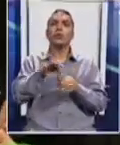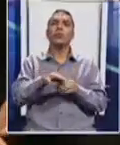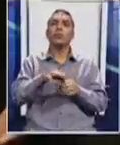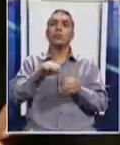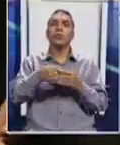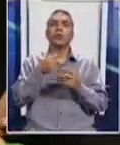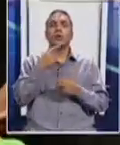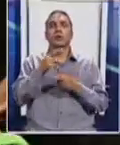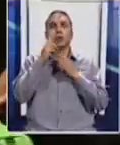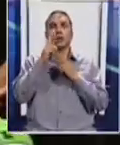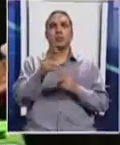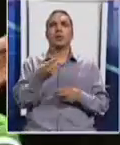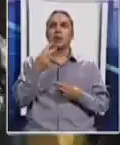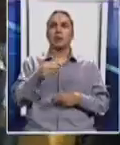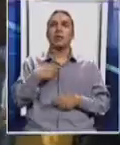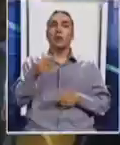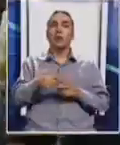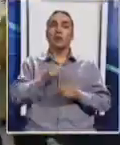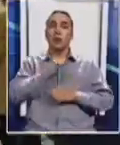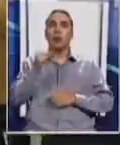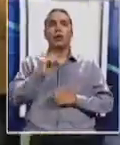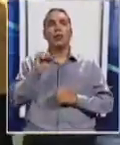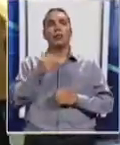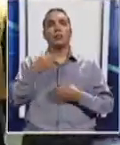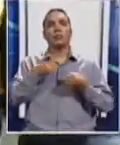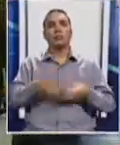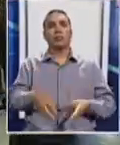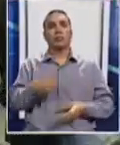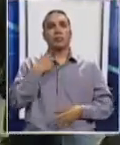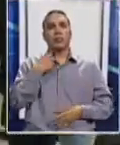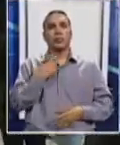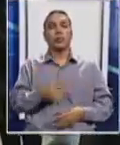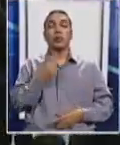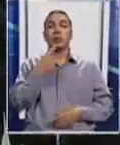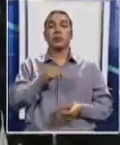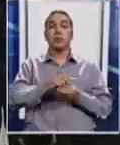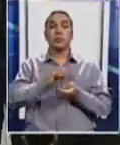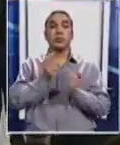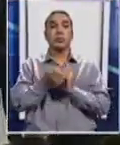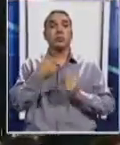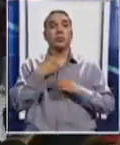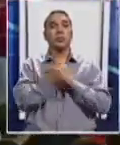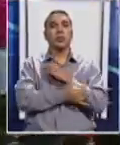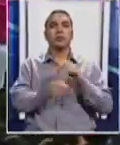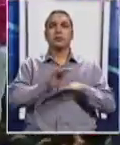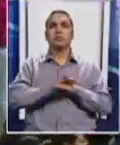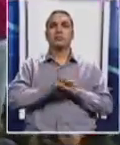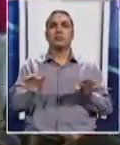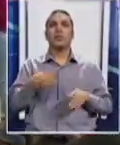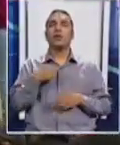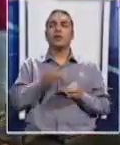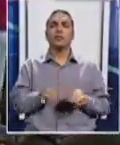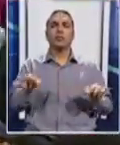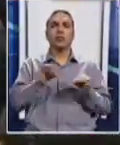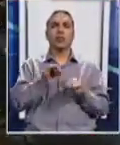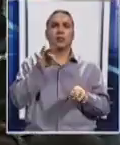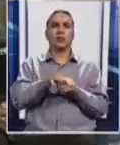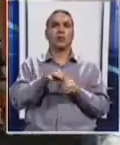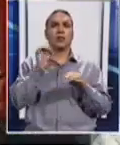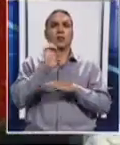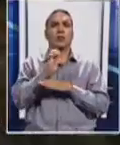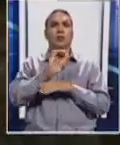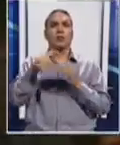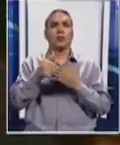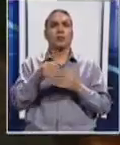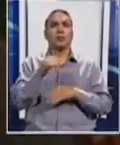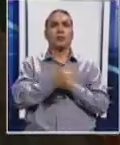y seamos dignos también en la derrota. Aseguró que deja un país transformado y habló sobre la importancia de las elecciones en Ecuador para la